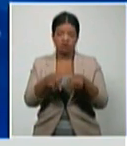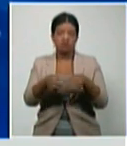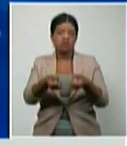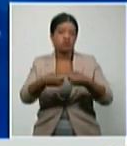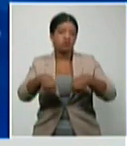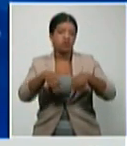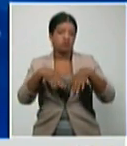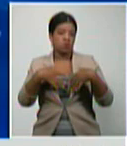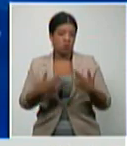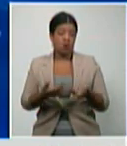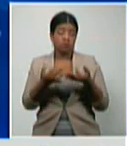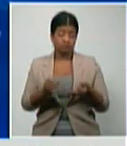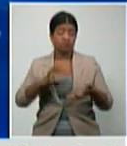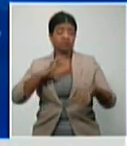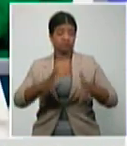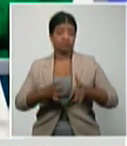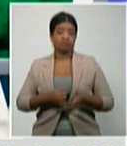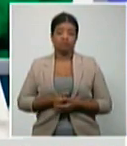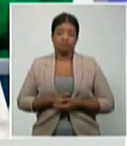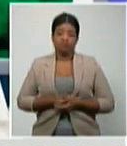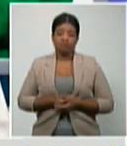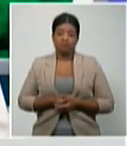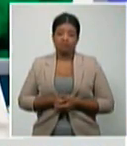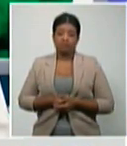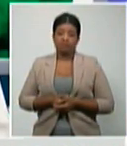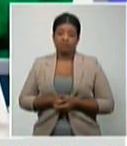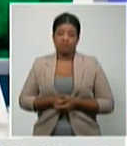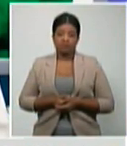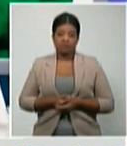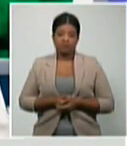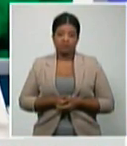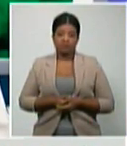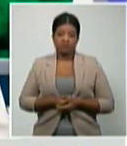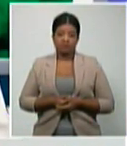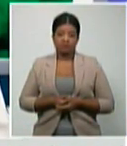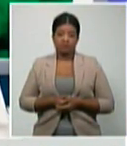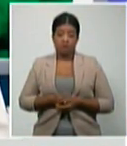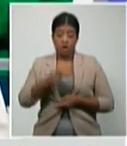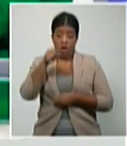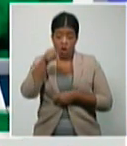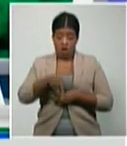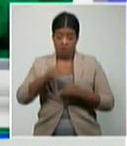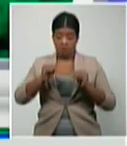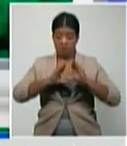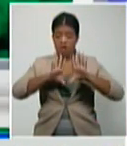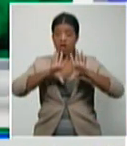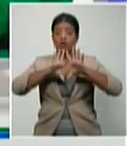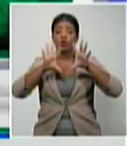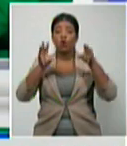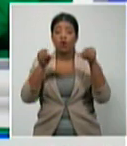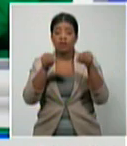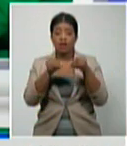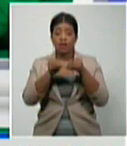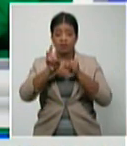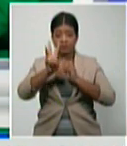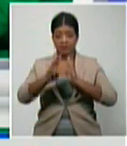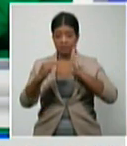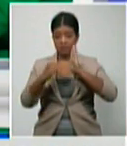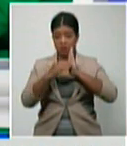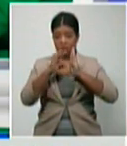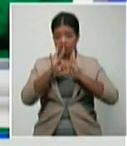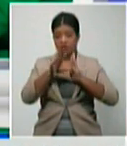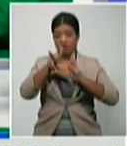efectivamente es compleja. Adelante. Hoy amanecimos con un total de 3.820 pacientes